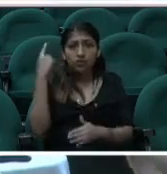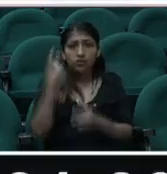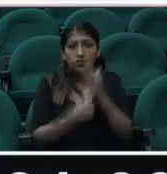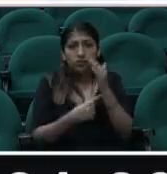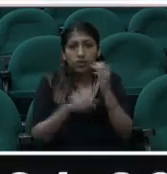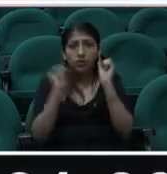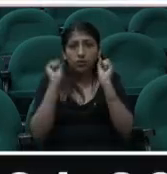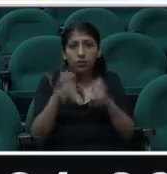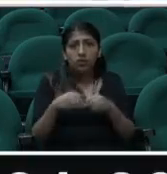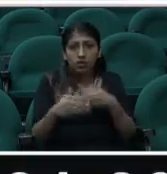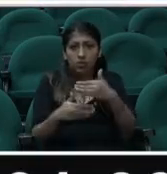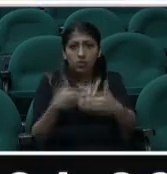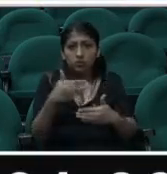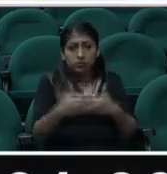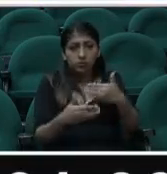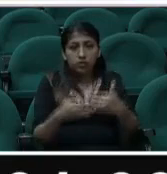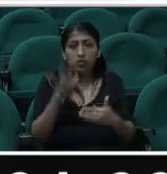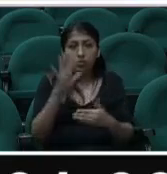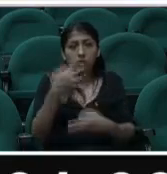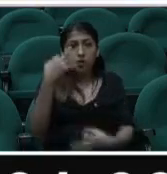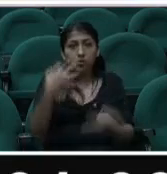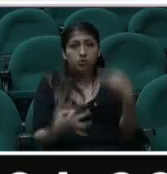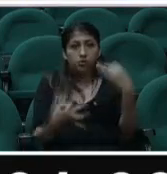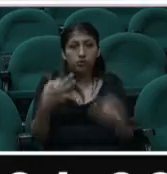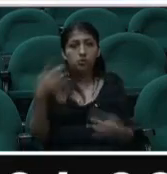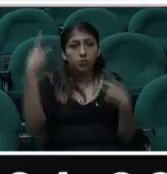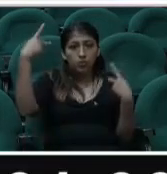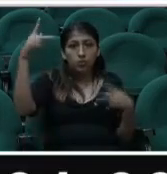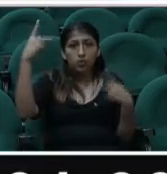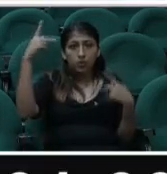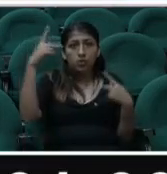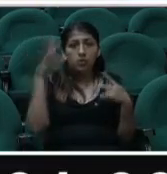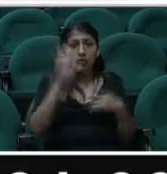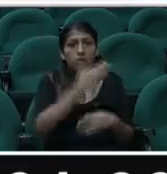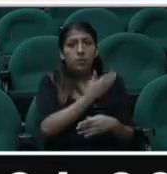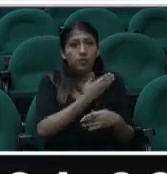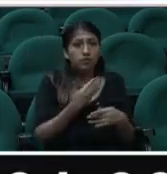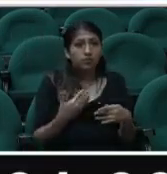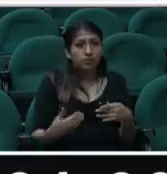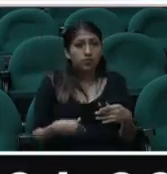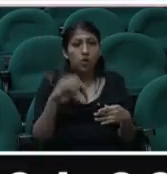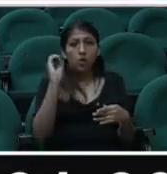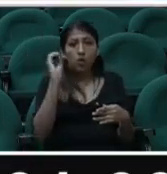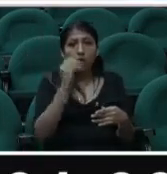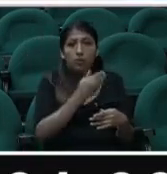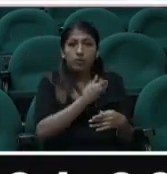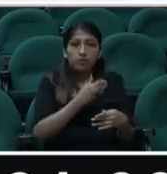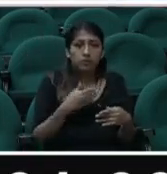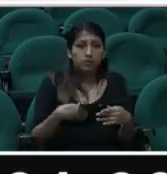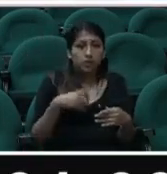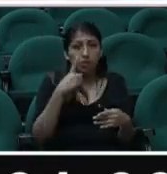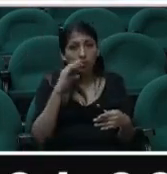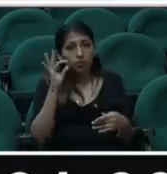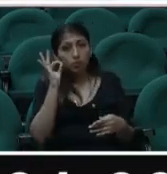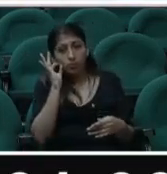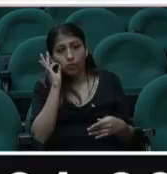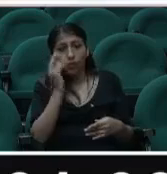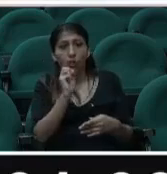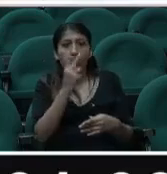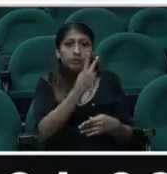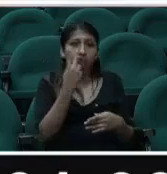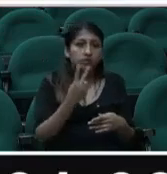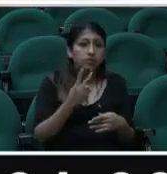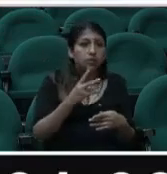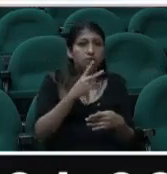casos podrá proceder al enjuiciamiento político de la presidenta o presidente o de la vicepresidenta